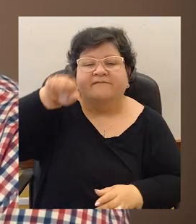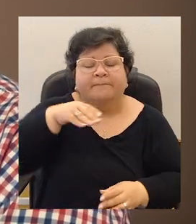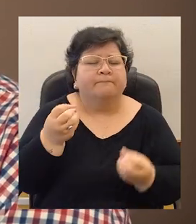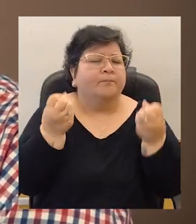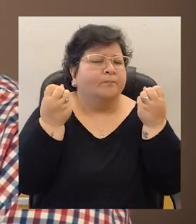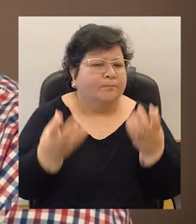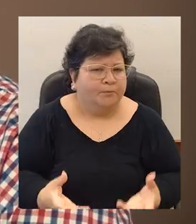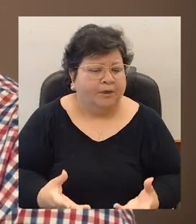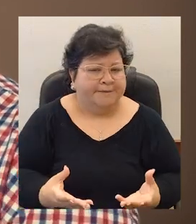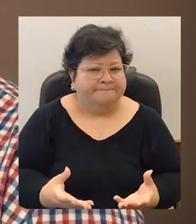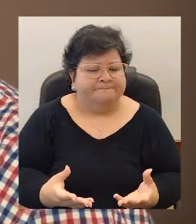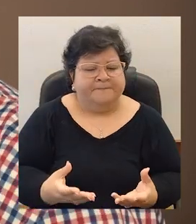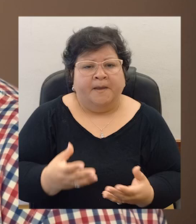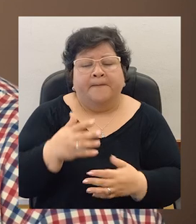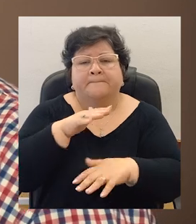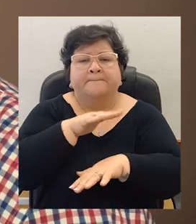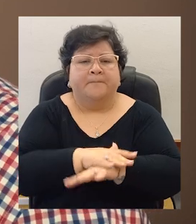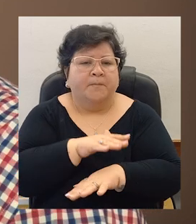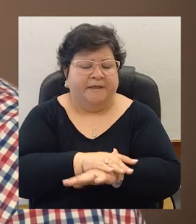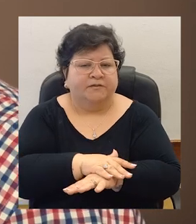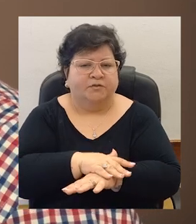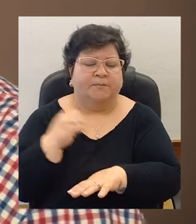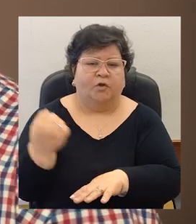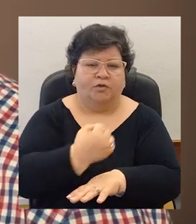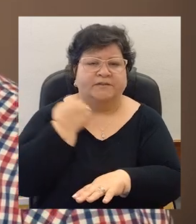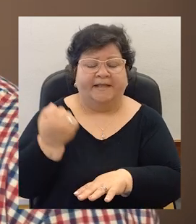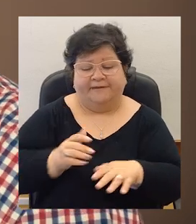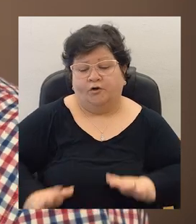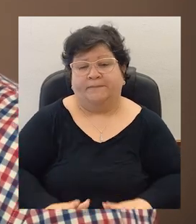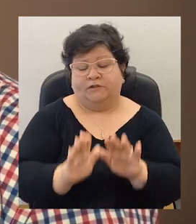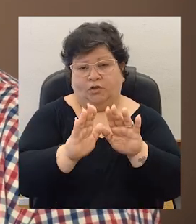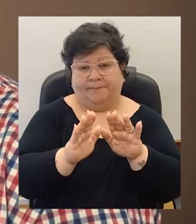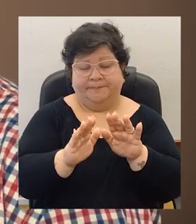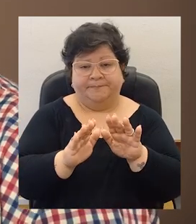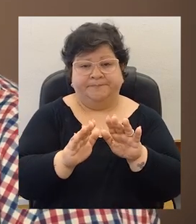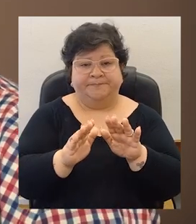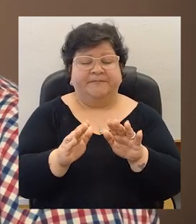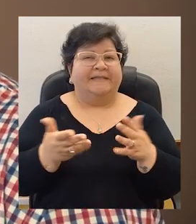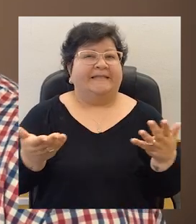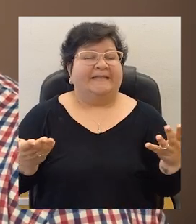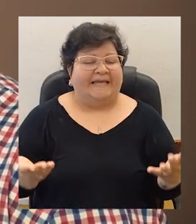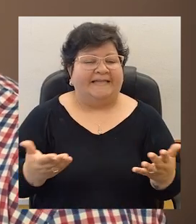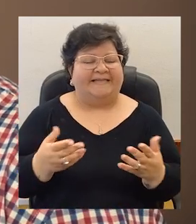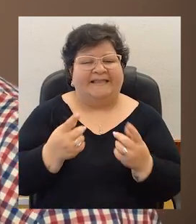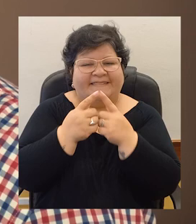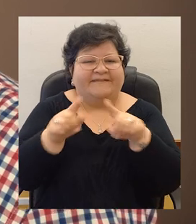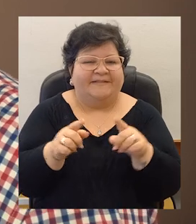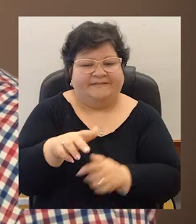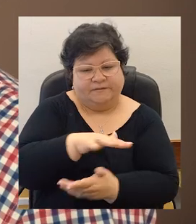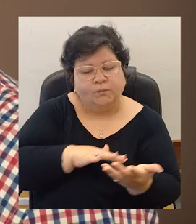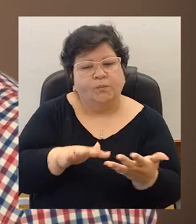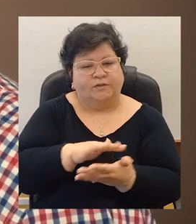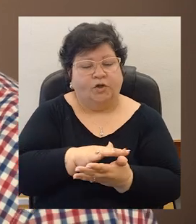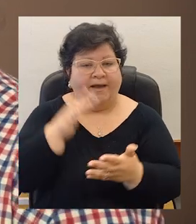un momento muy particular en la formación de amara subjetivación está acabado hacia la subjetiva de dinámica y se va a hablar de la vida